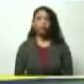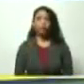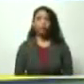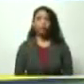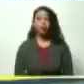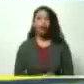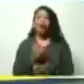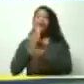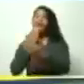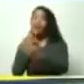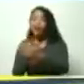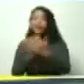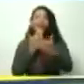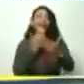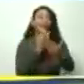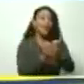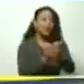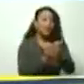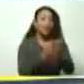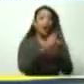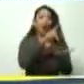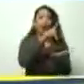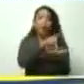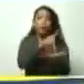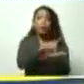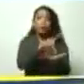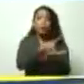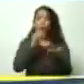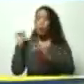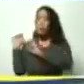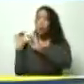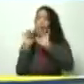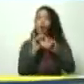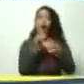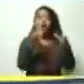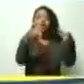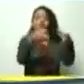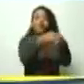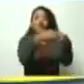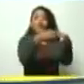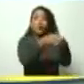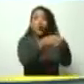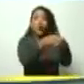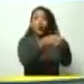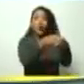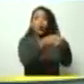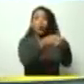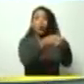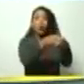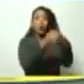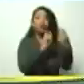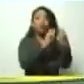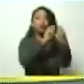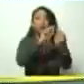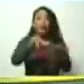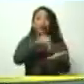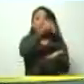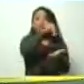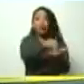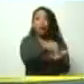agradecer la presencia de la comisión de diálogo nacional